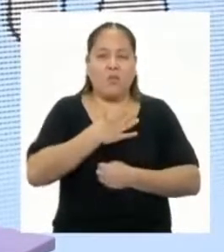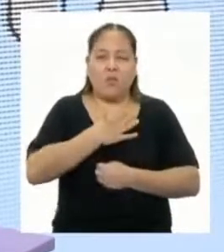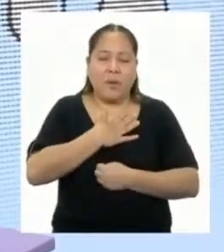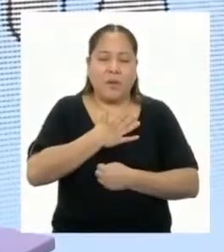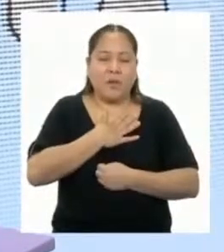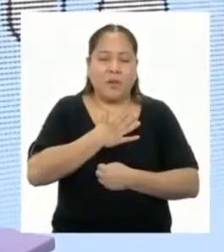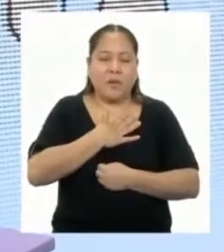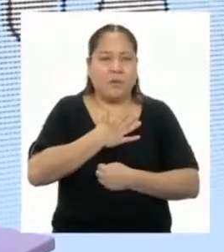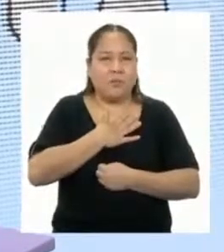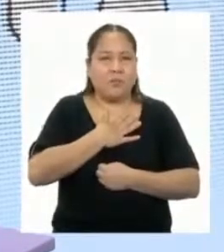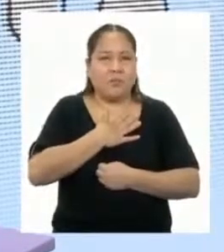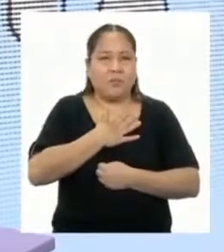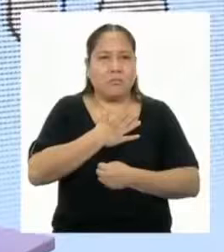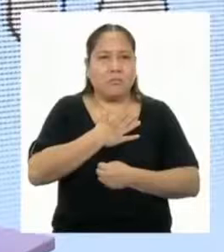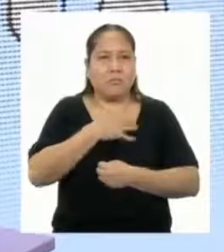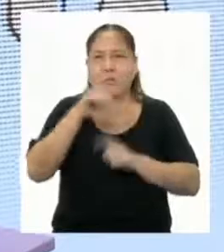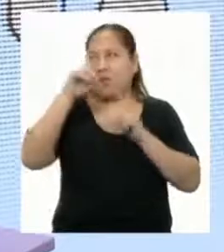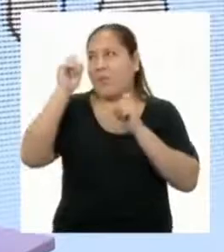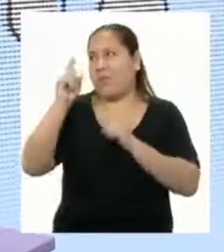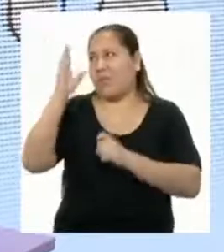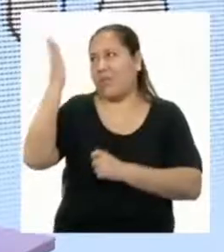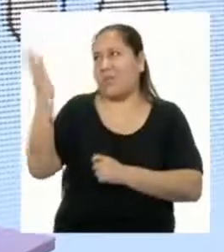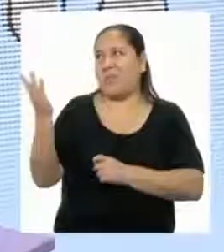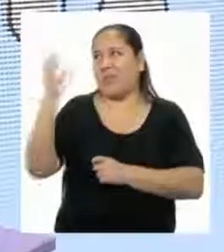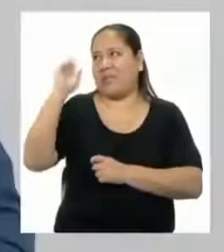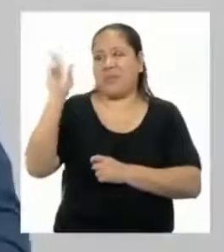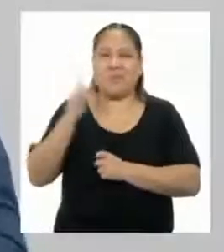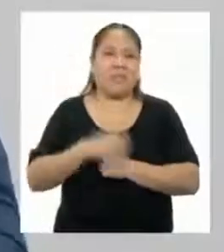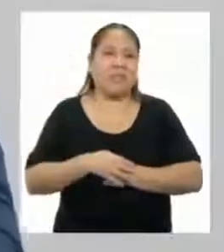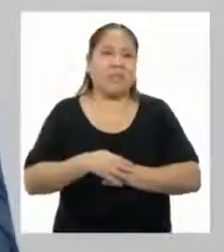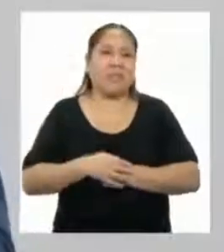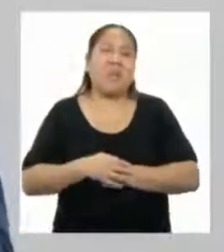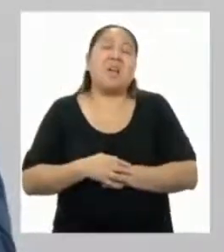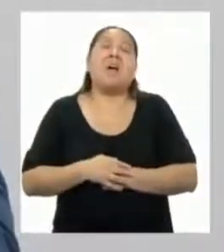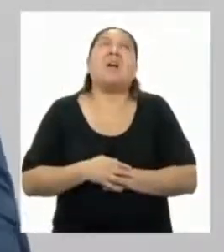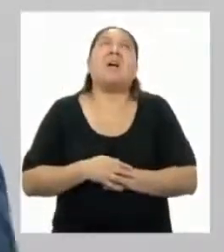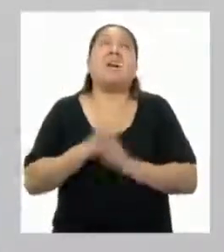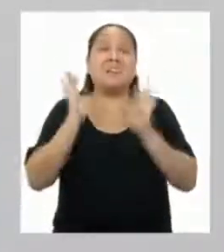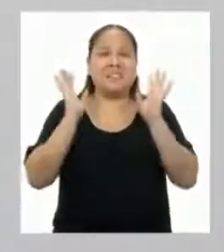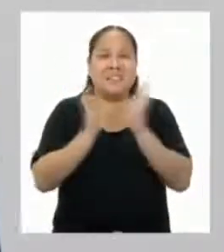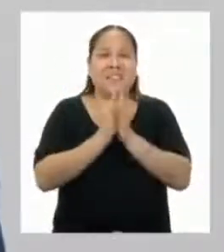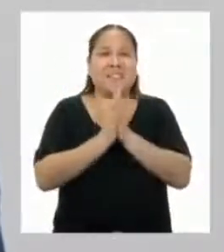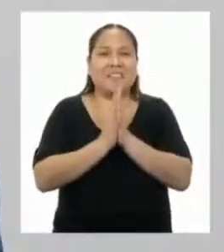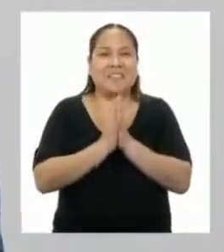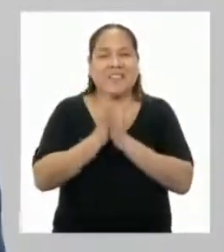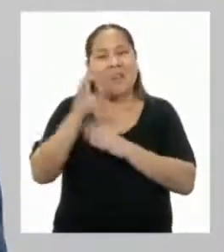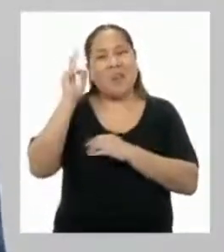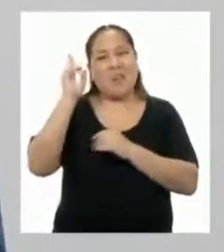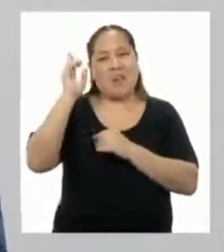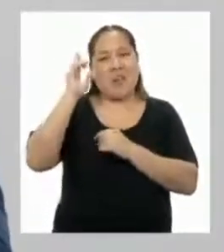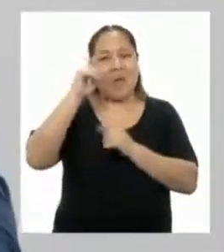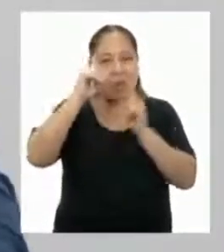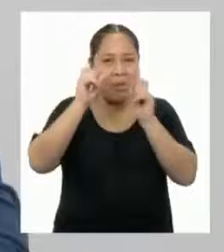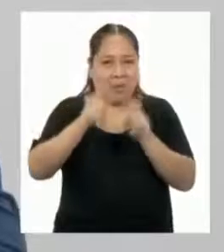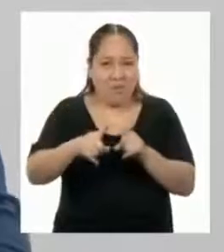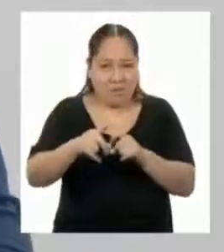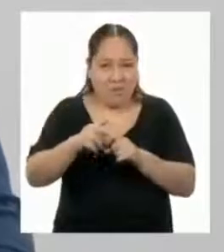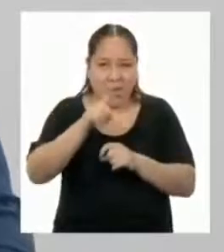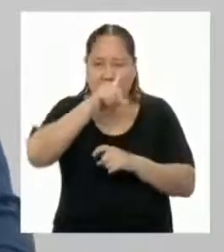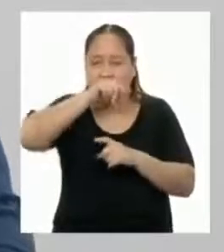mí. Es una pregunta para usted, profesora. ¡Ay, wow! ¿Una pregunta a través de una paloma